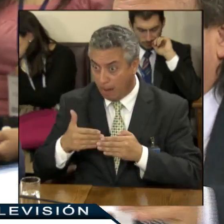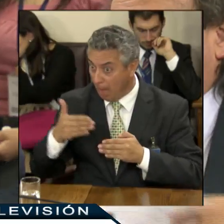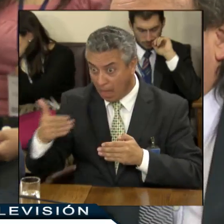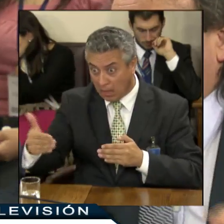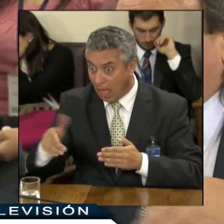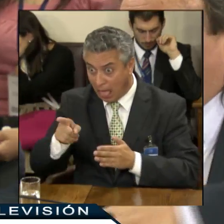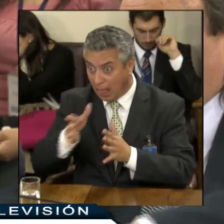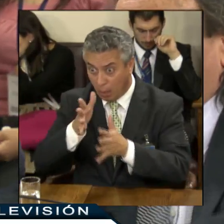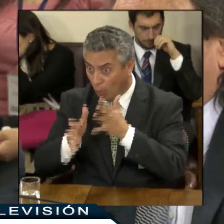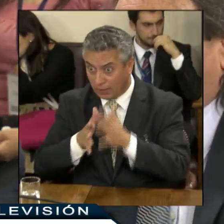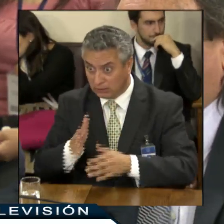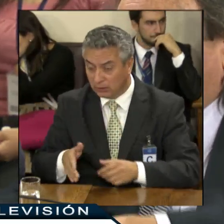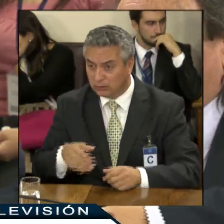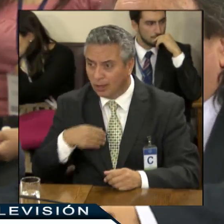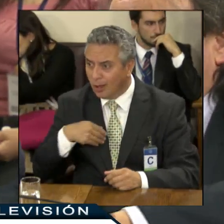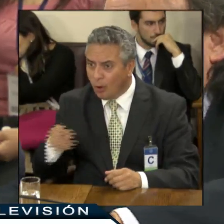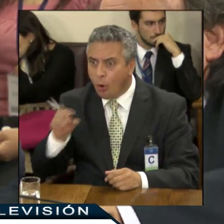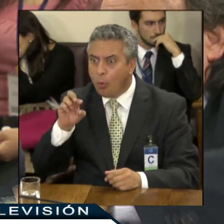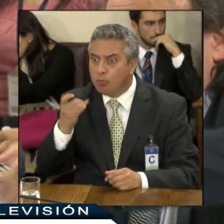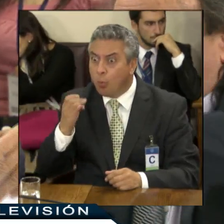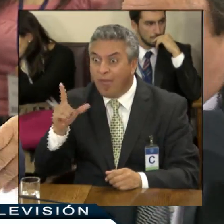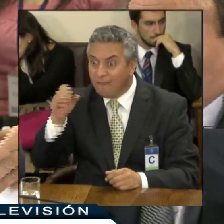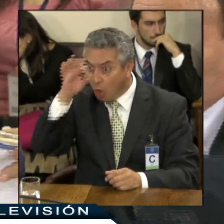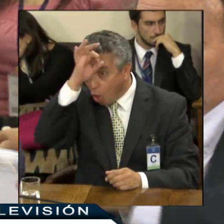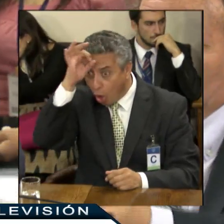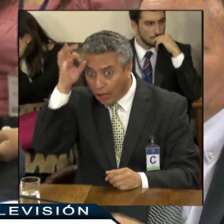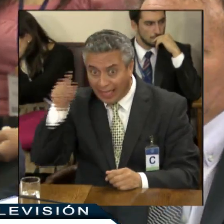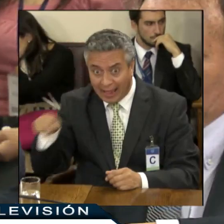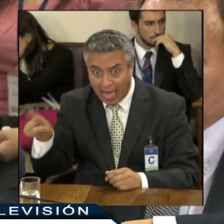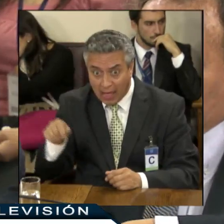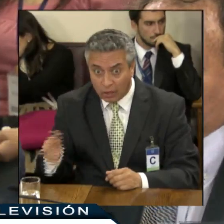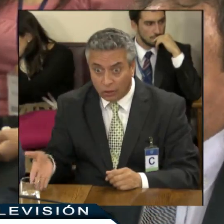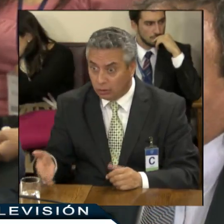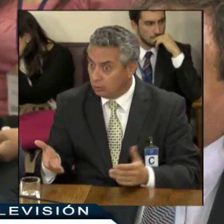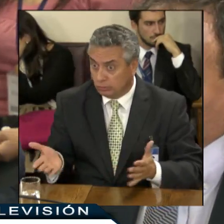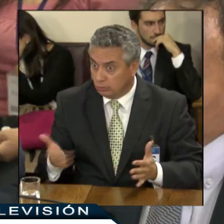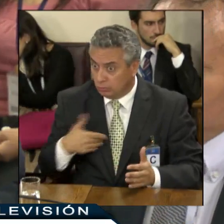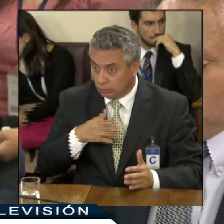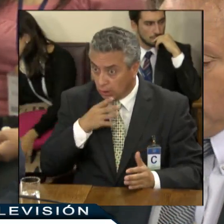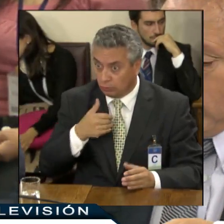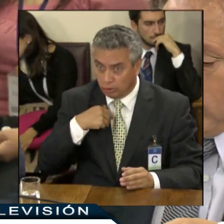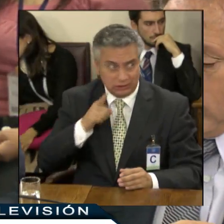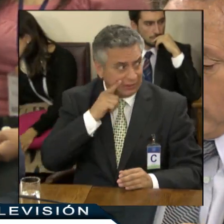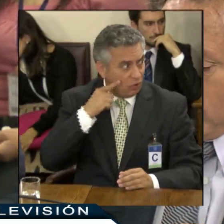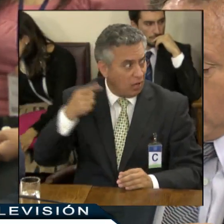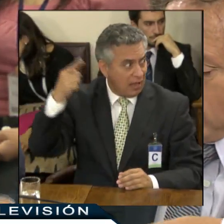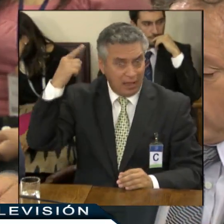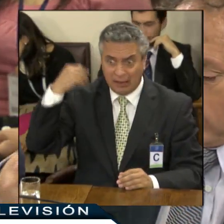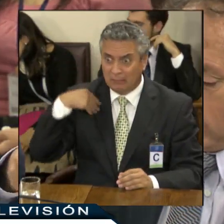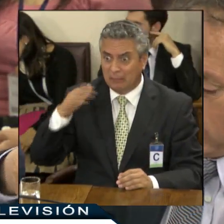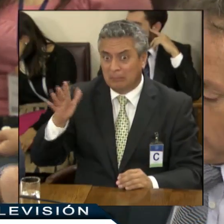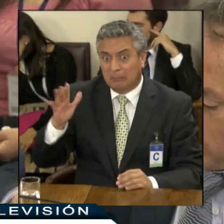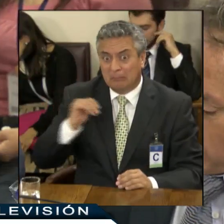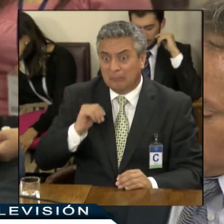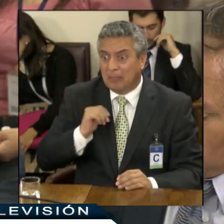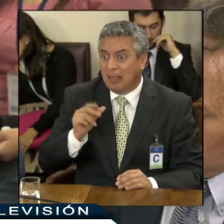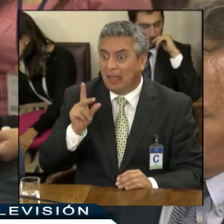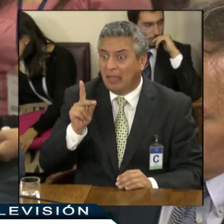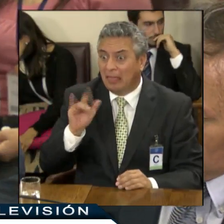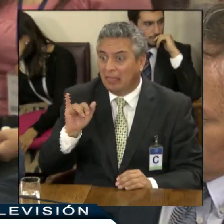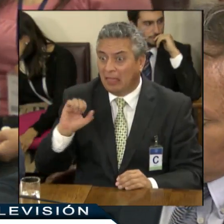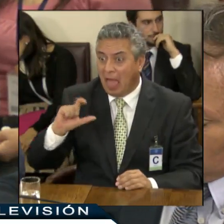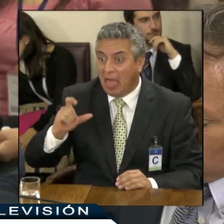también a a nuestros pueblos originarios que no sé pues yo tengo ancestros de aguita probablemente seguridad